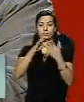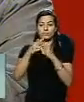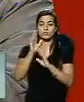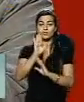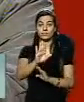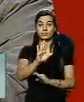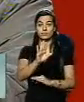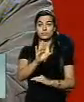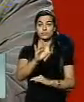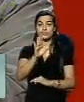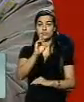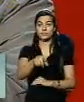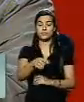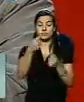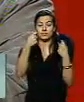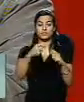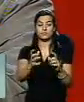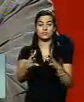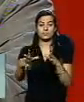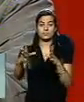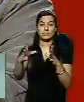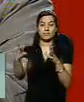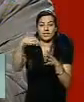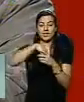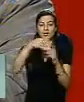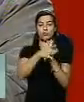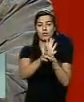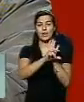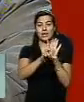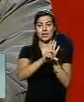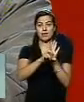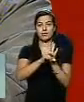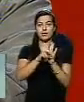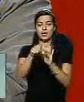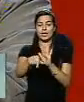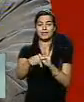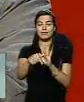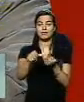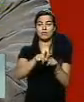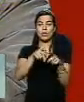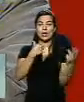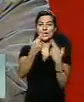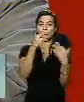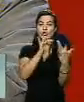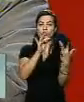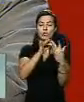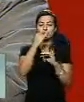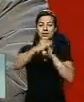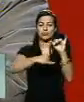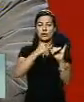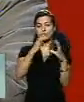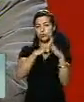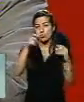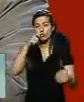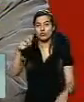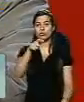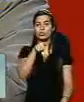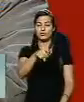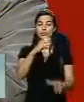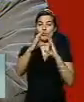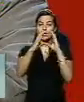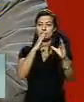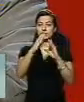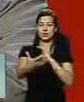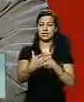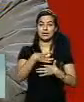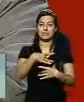parte de eso también estamos tratando de incluirlo en esta ley, esa relación internacional o entre los pueblos que tienen la comunicación popular.